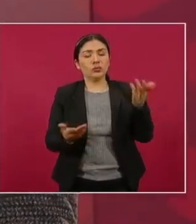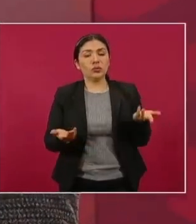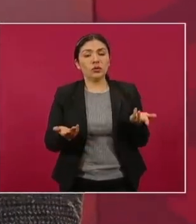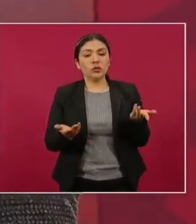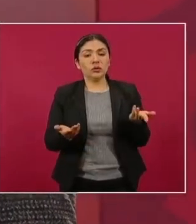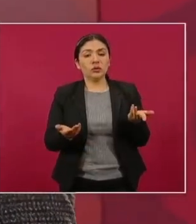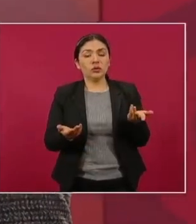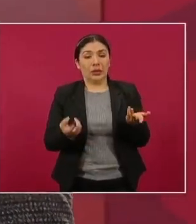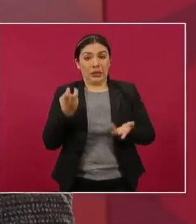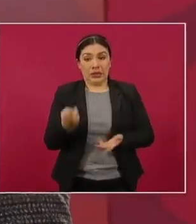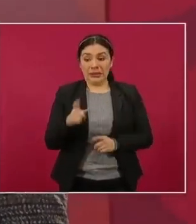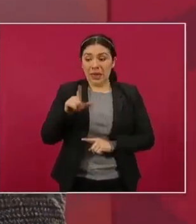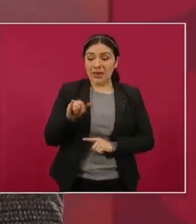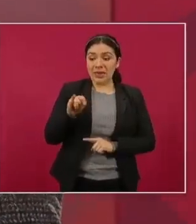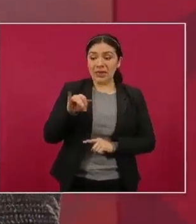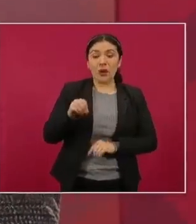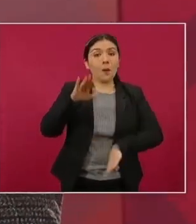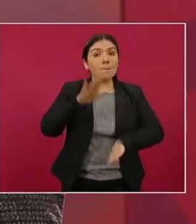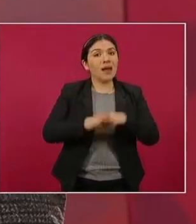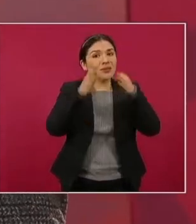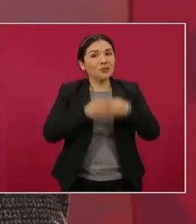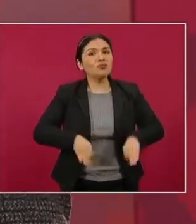un mineral estratégico